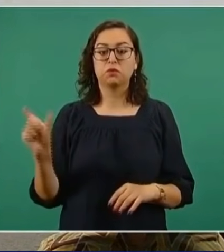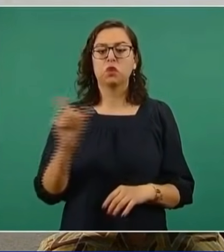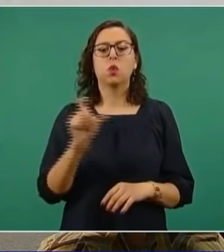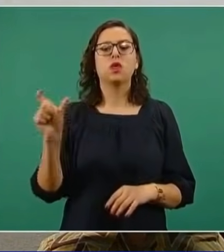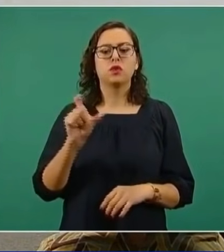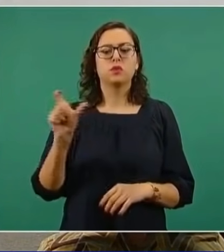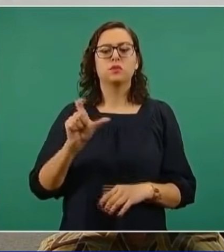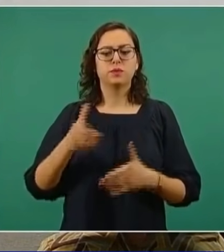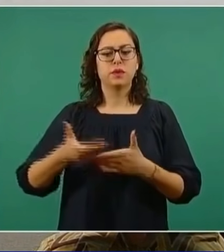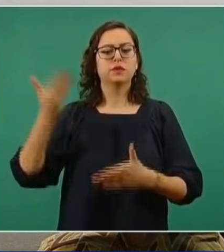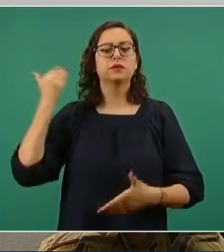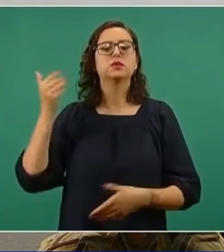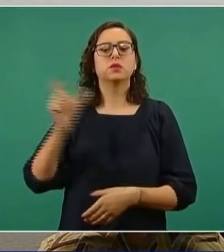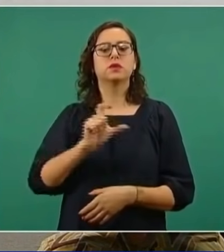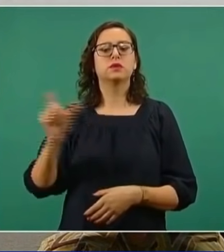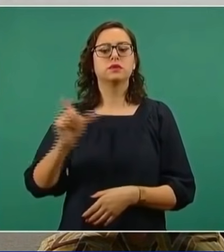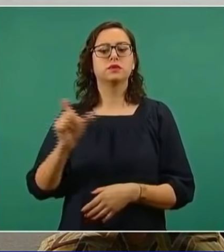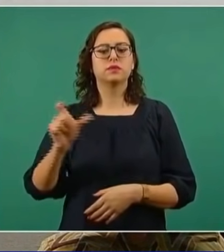fue esto